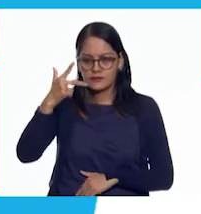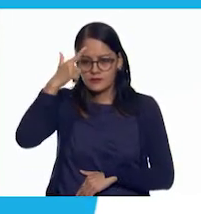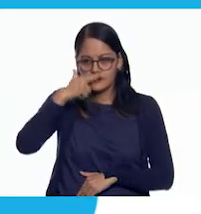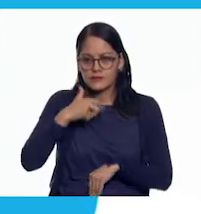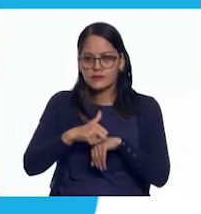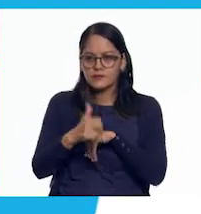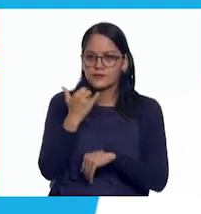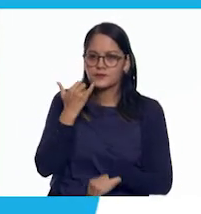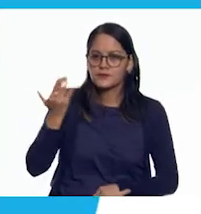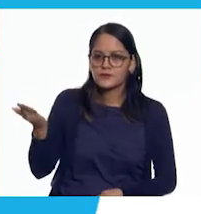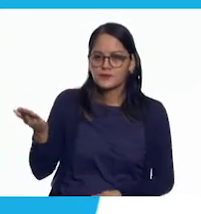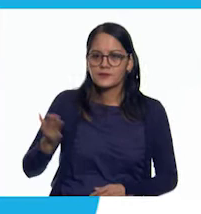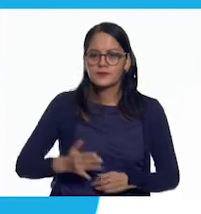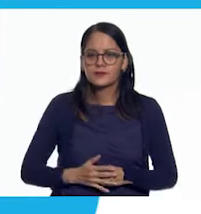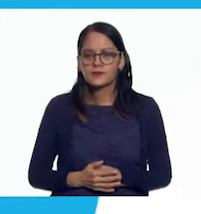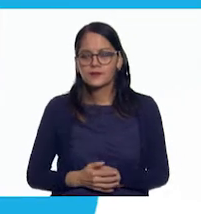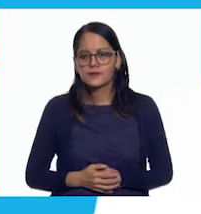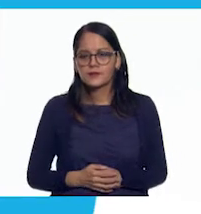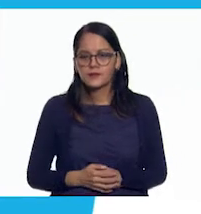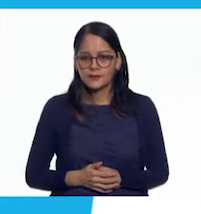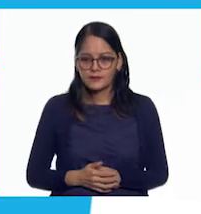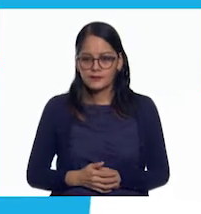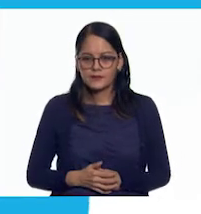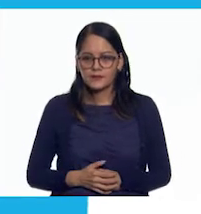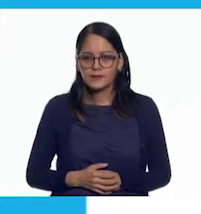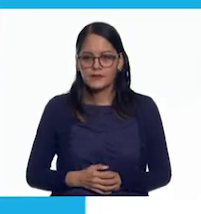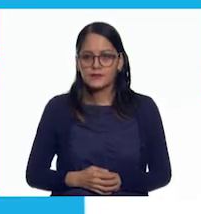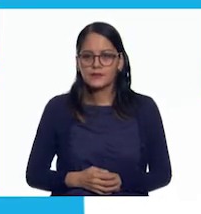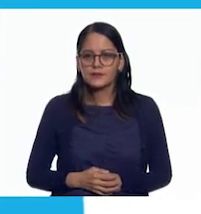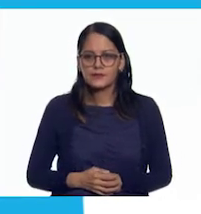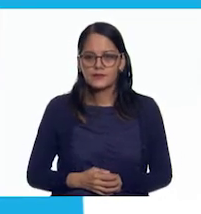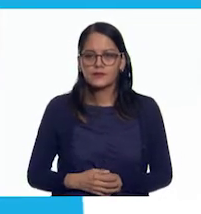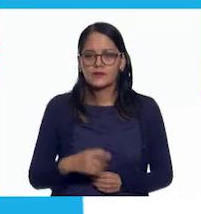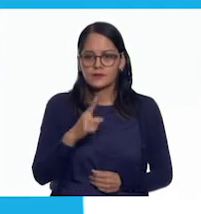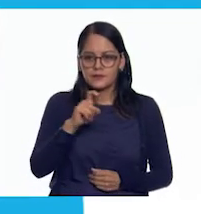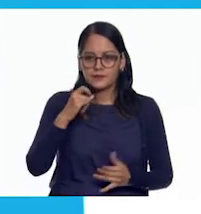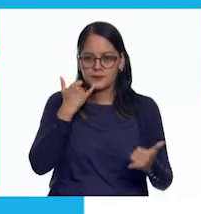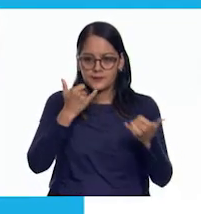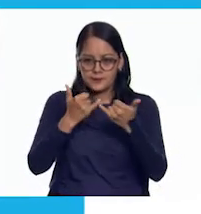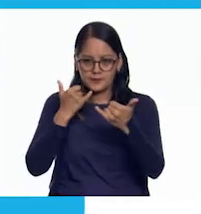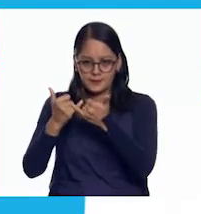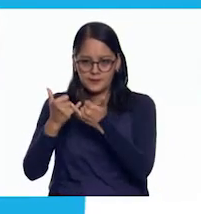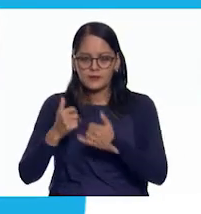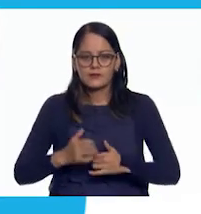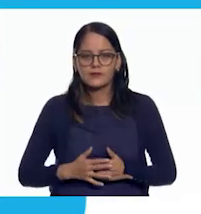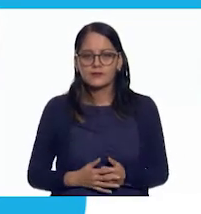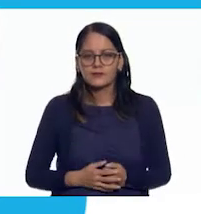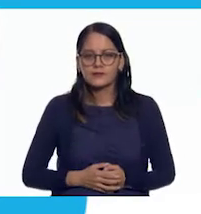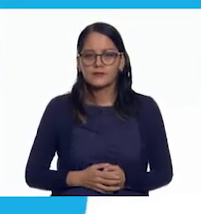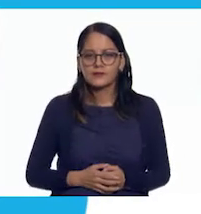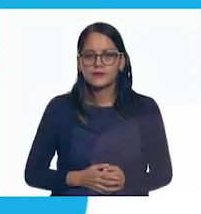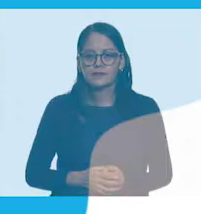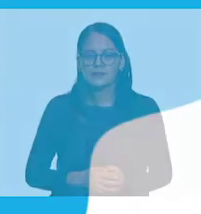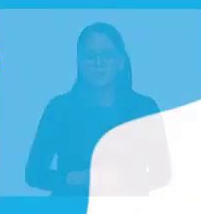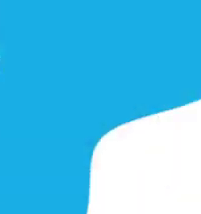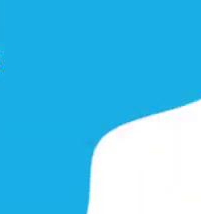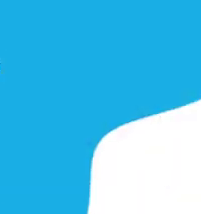teléfono 5541 72 0413 con 100 líneas.